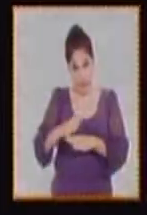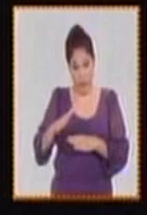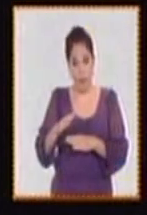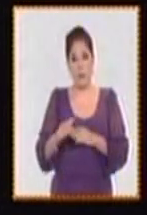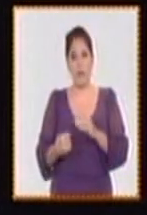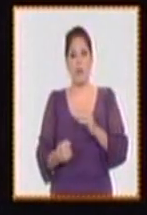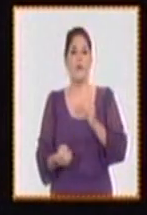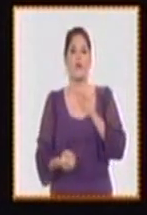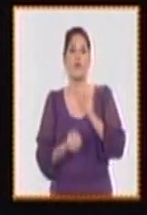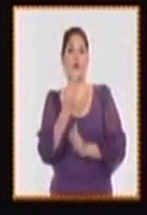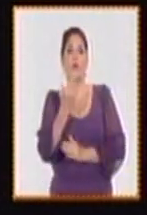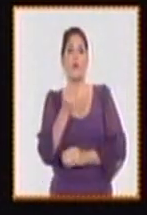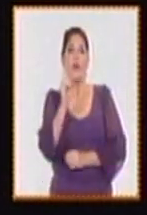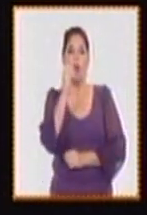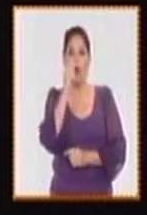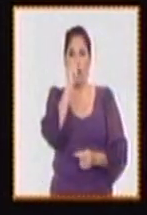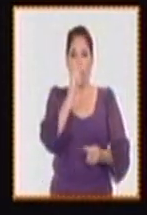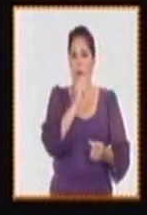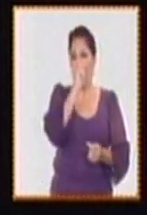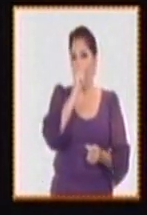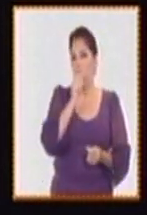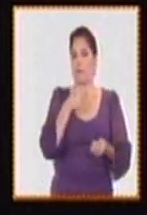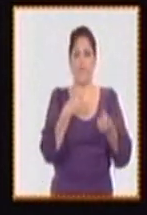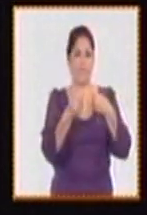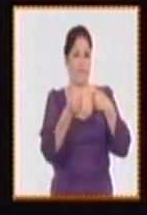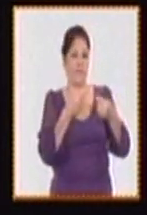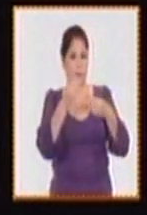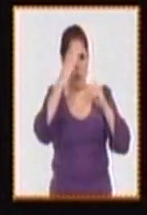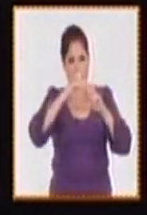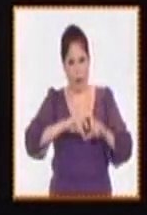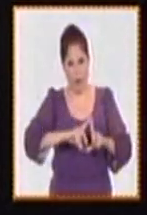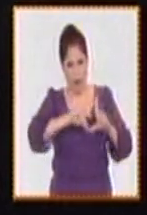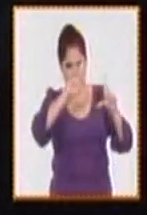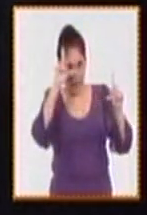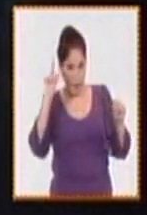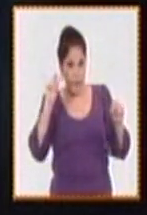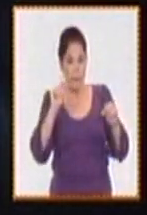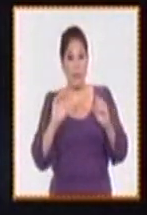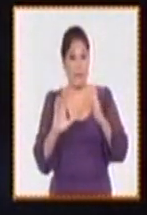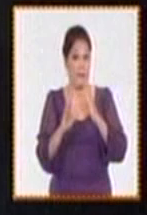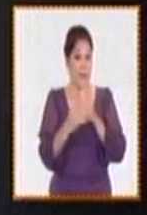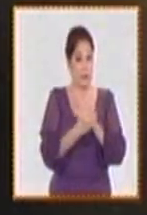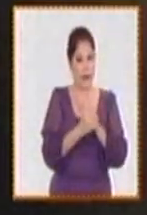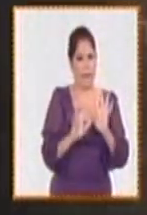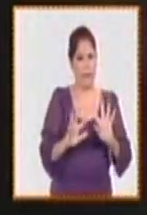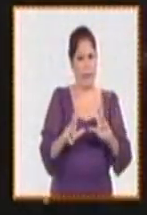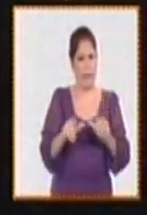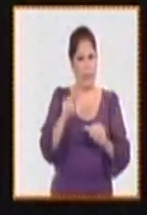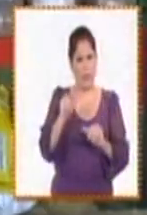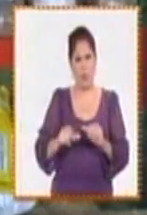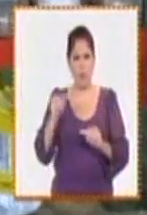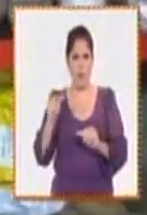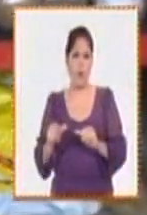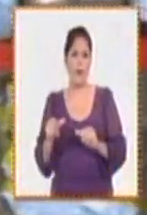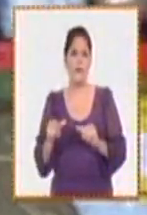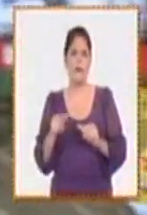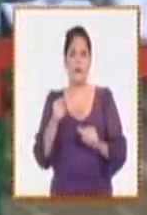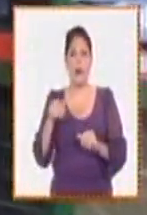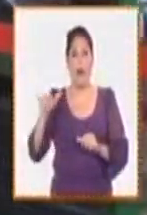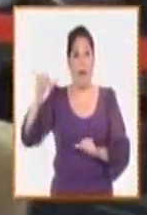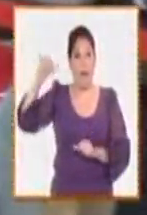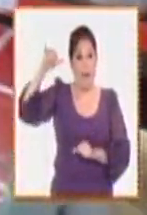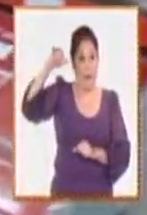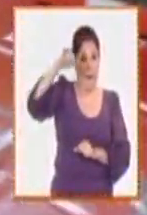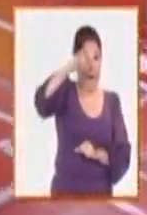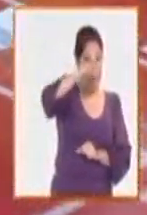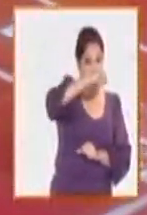de la droga que se comercializa ilícitamente en el país. El escamoteo por delincuentes de los regalos, la vía aérea a través